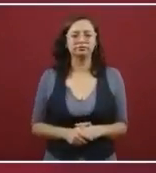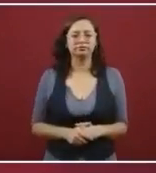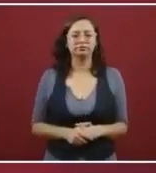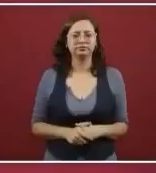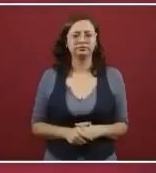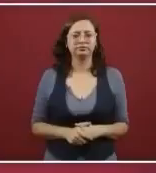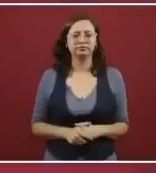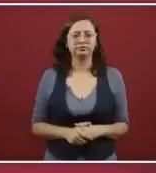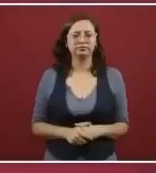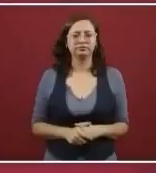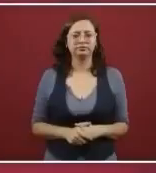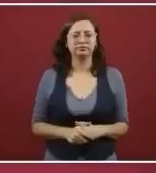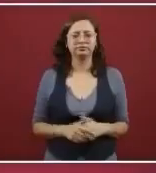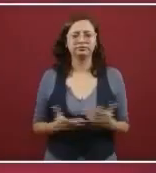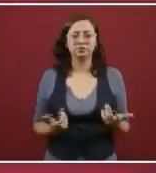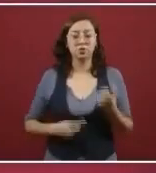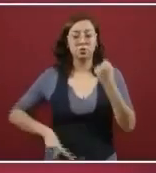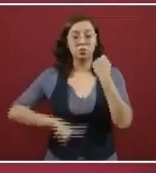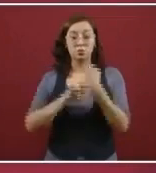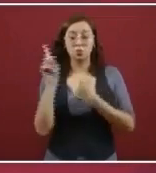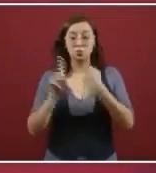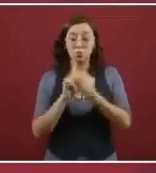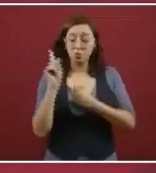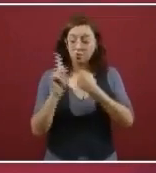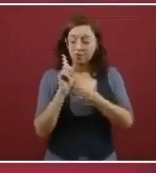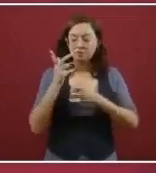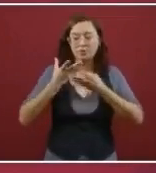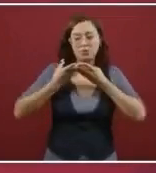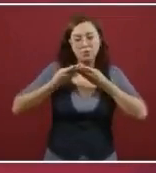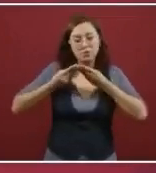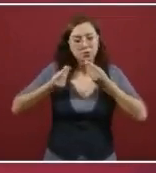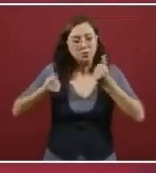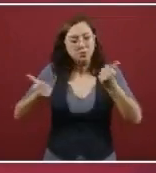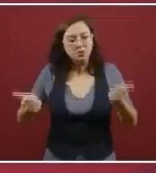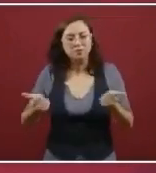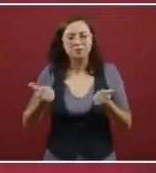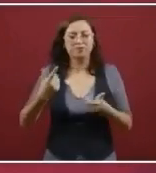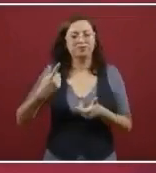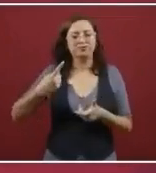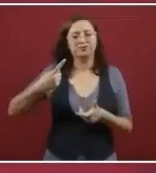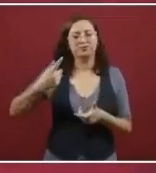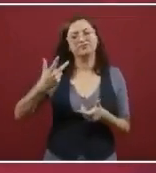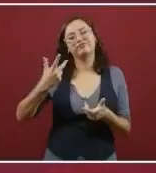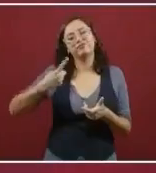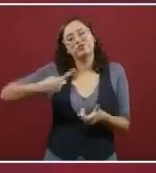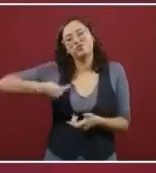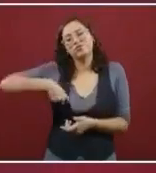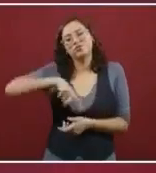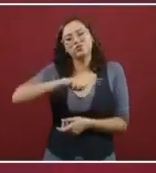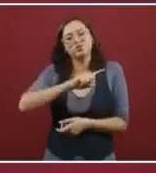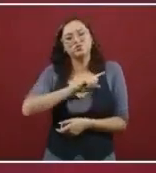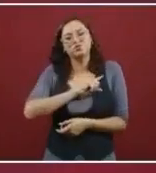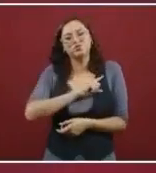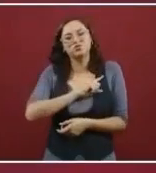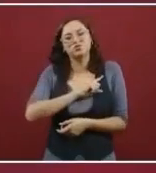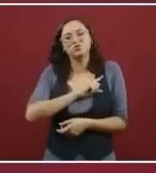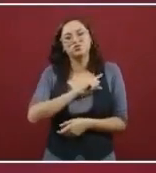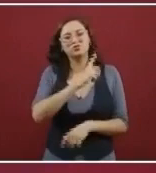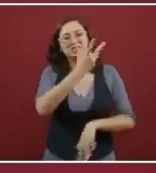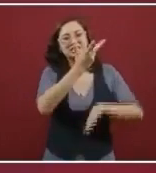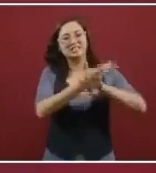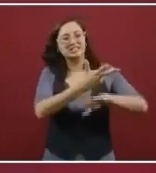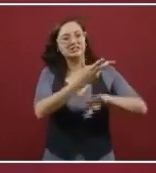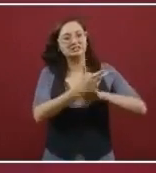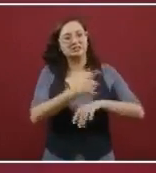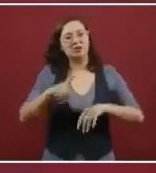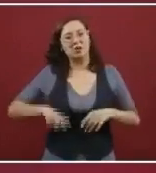busque una solución. Nosotros no queremos pelearnos con el gobierno de Estados